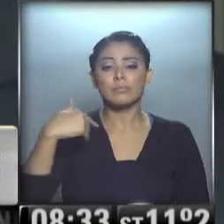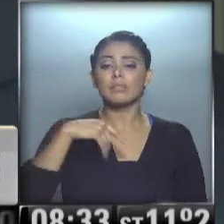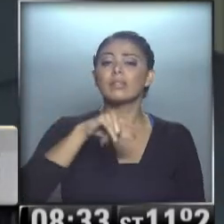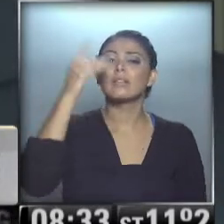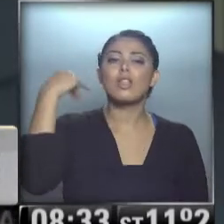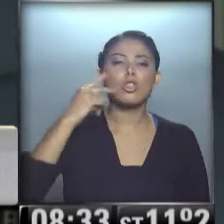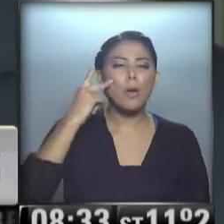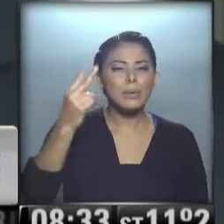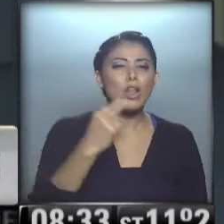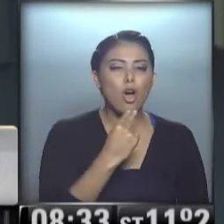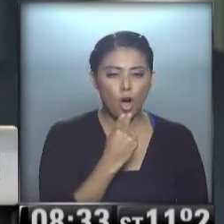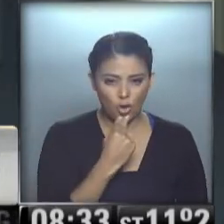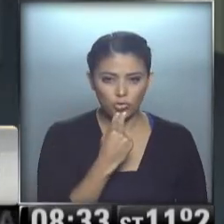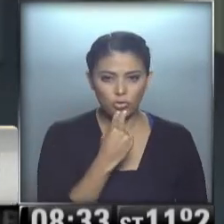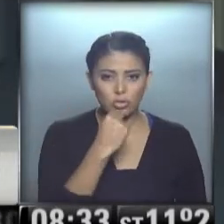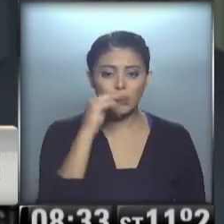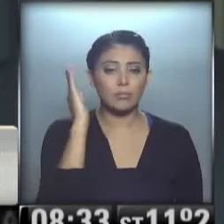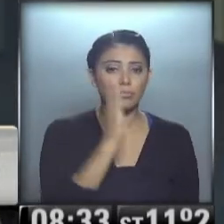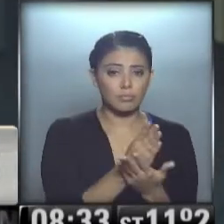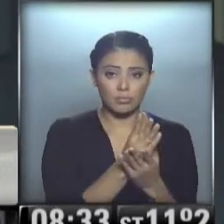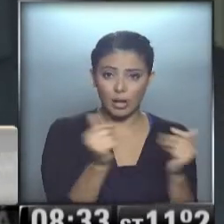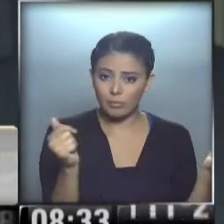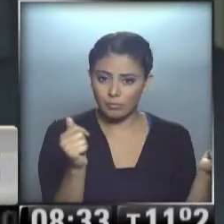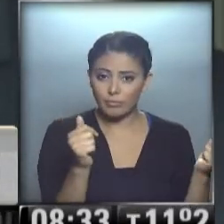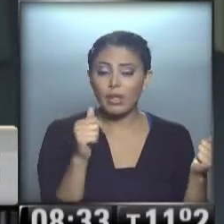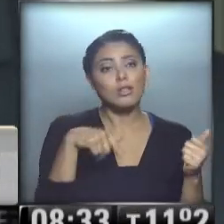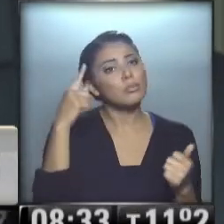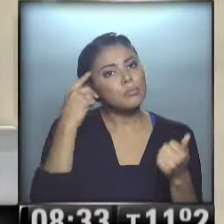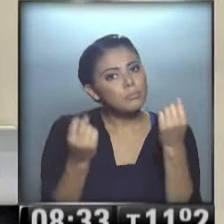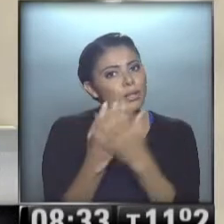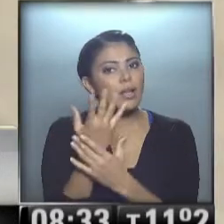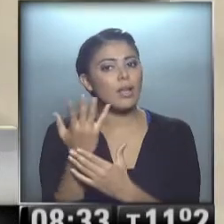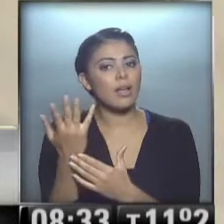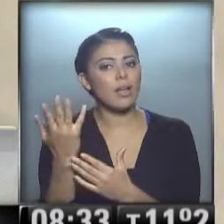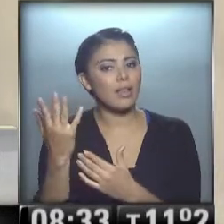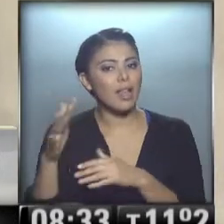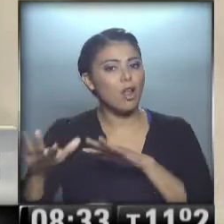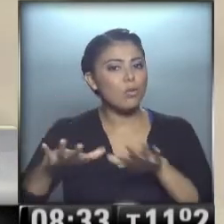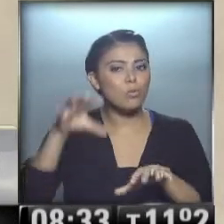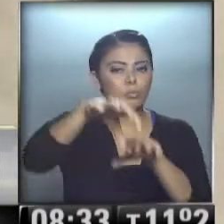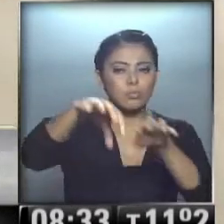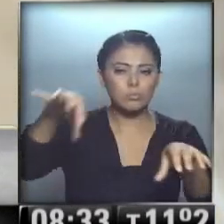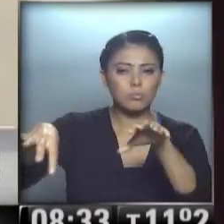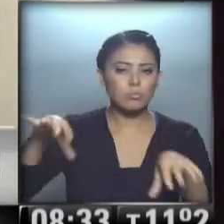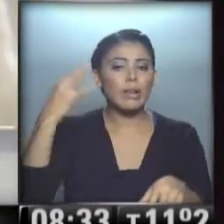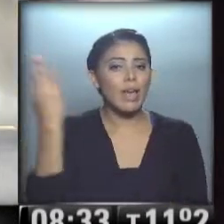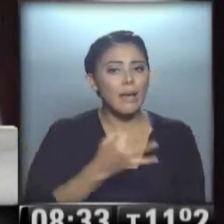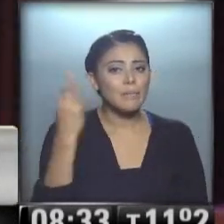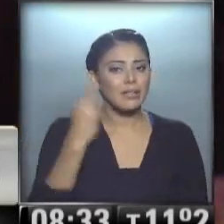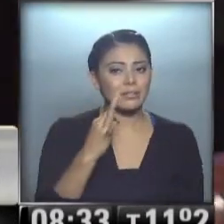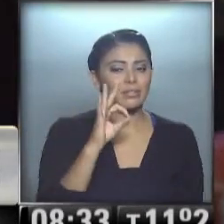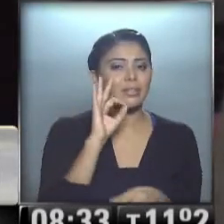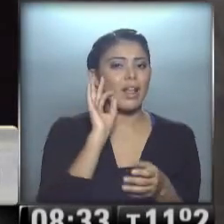en el 2011, surgió la posibilidad de crear espacios de atención en el